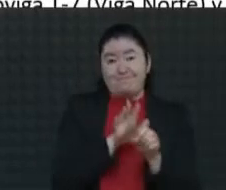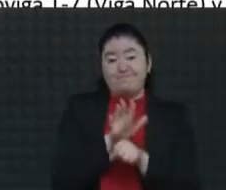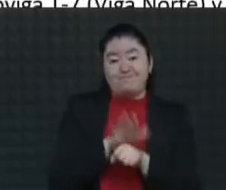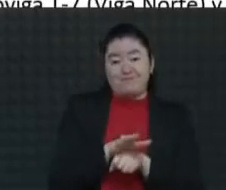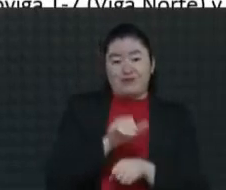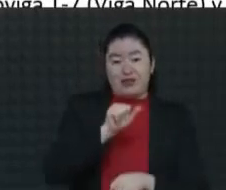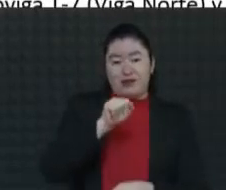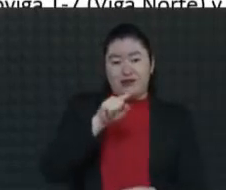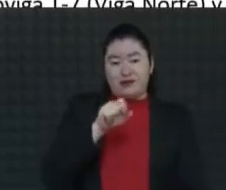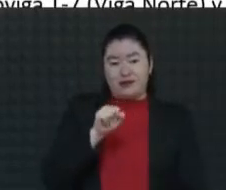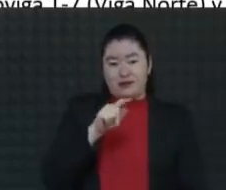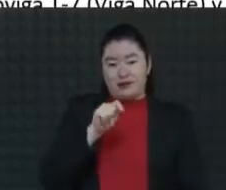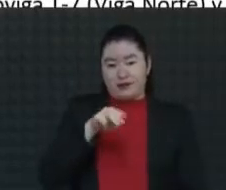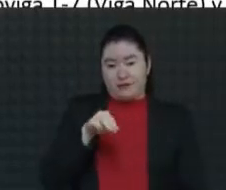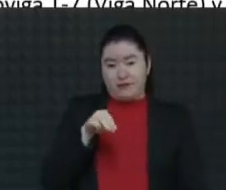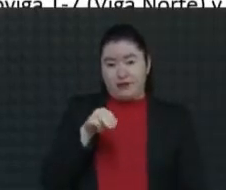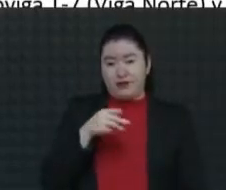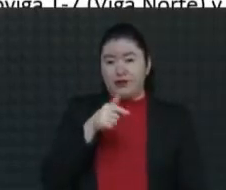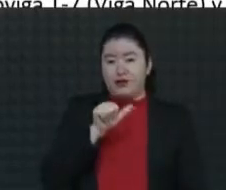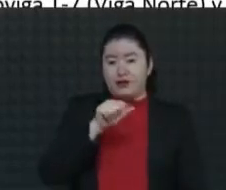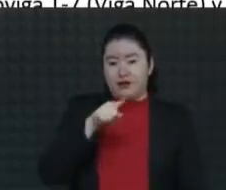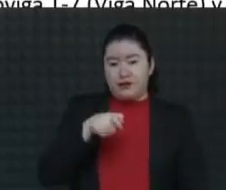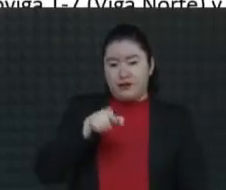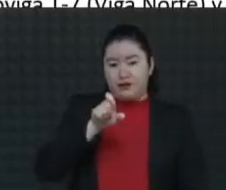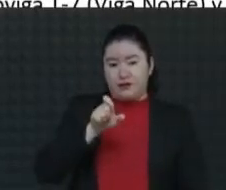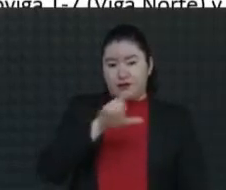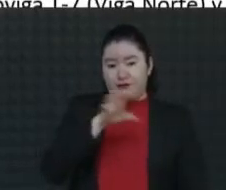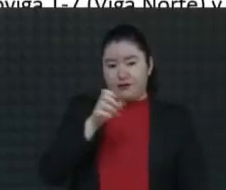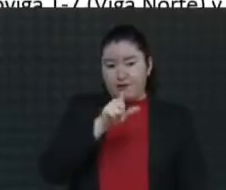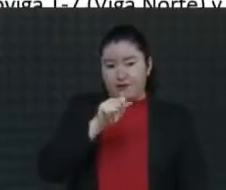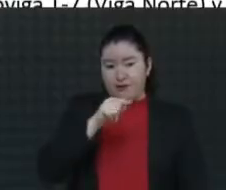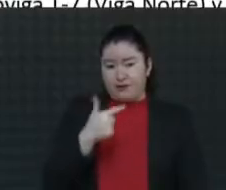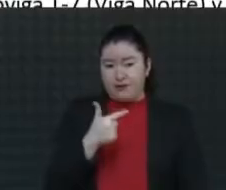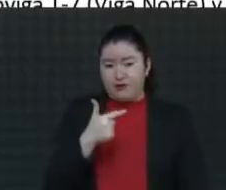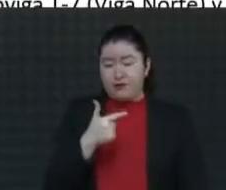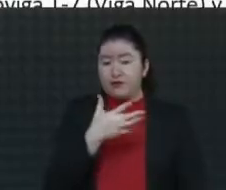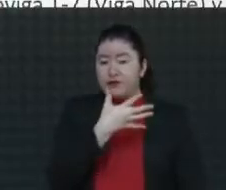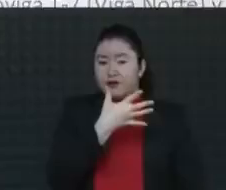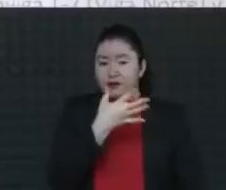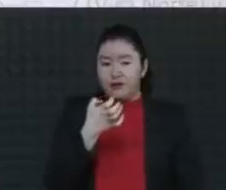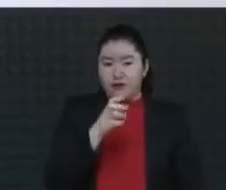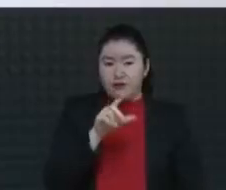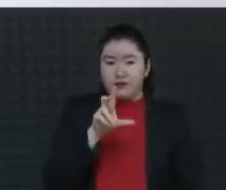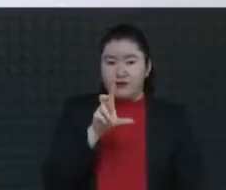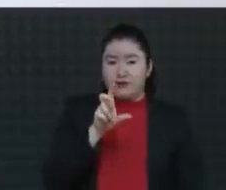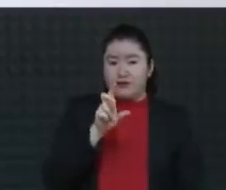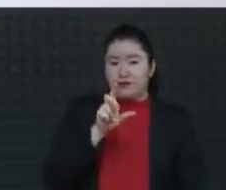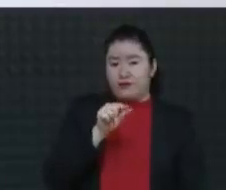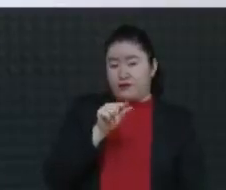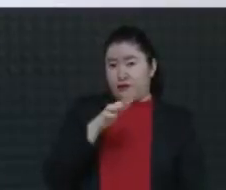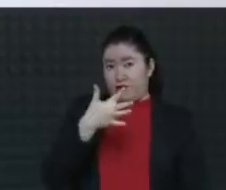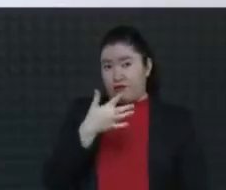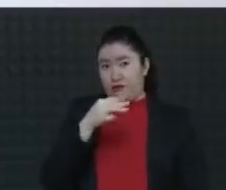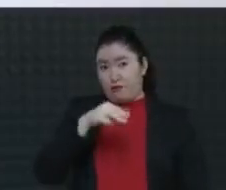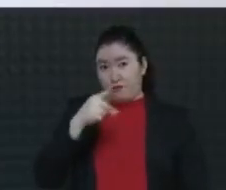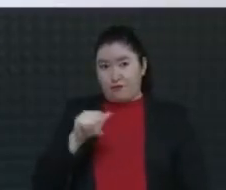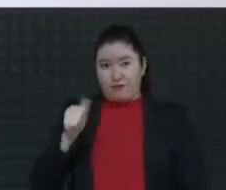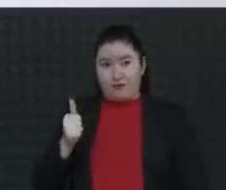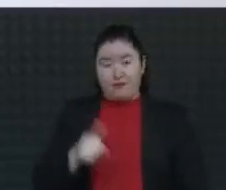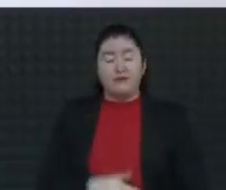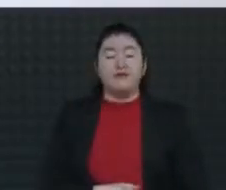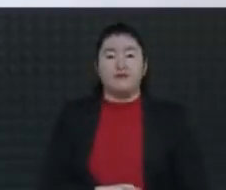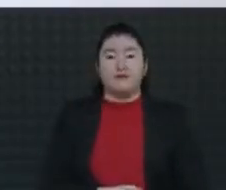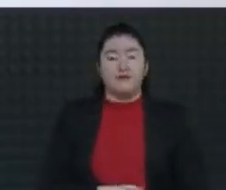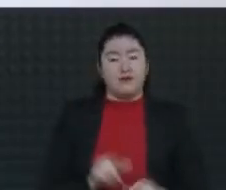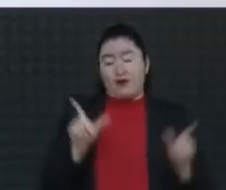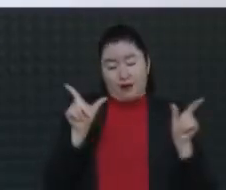ASTM A572 de 345 megapascales. Hasta aquí el informe